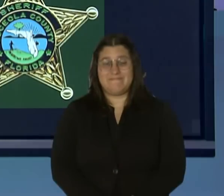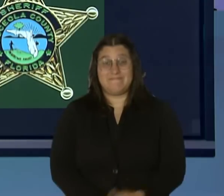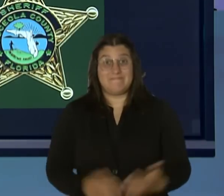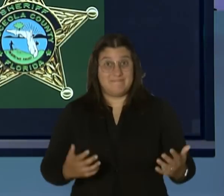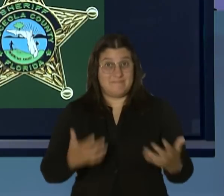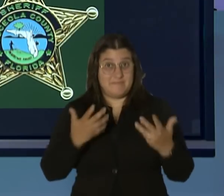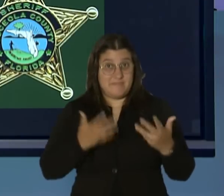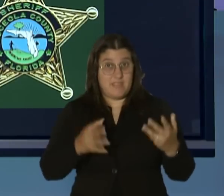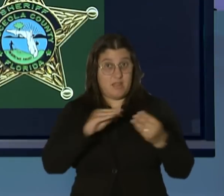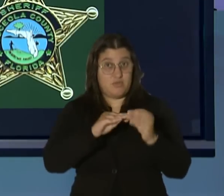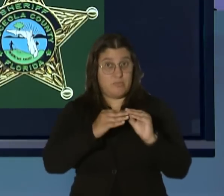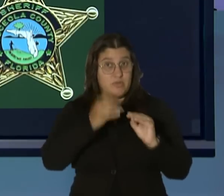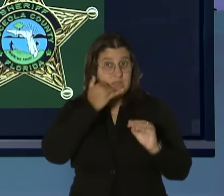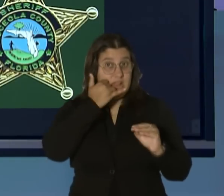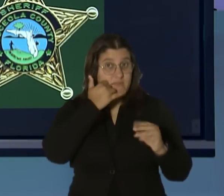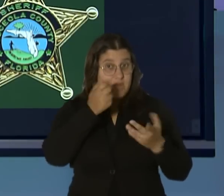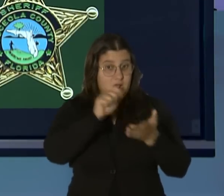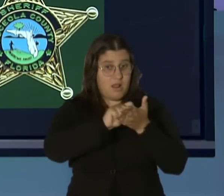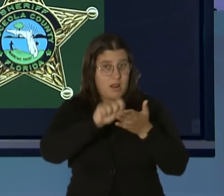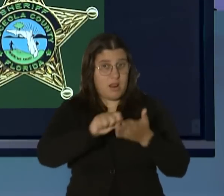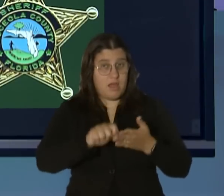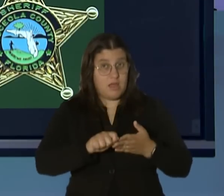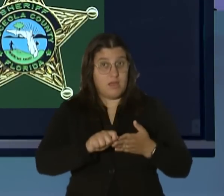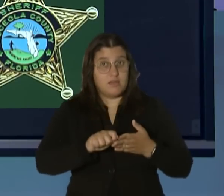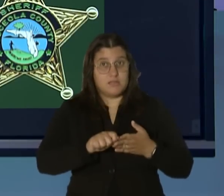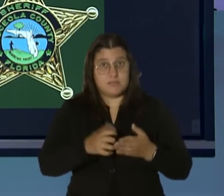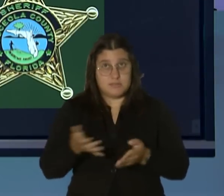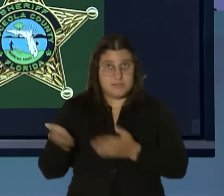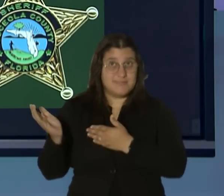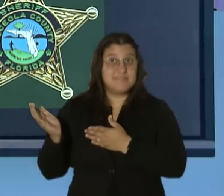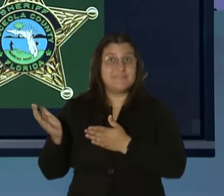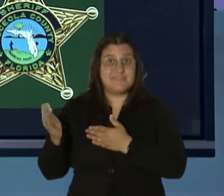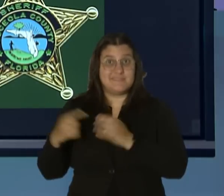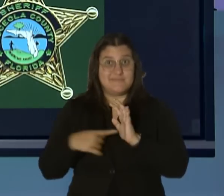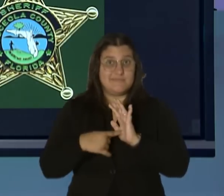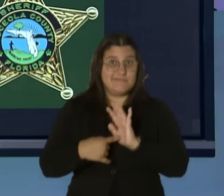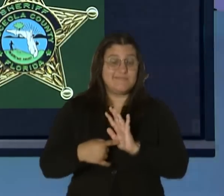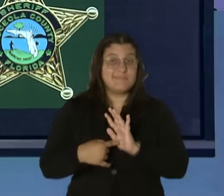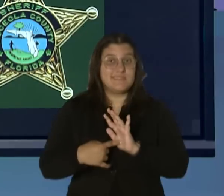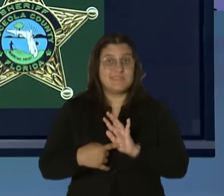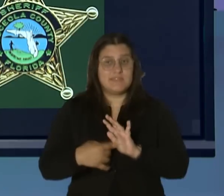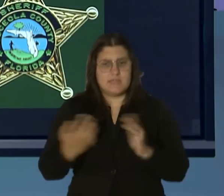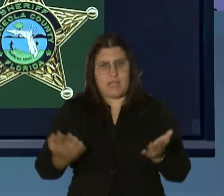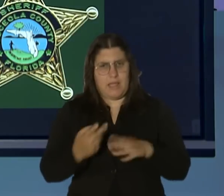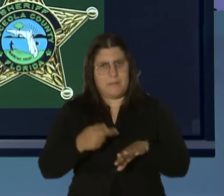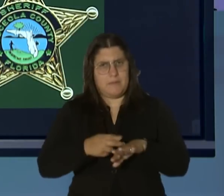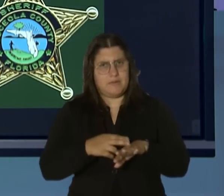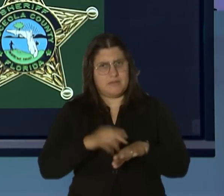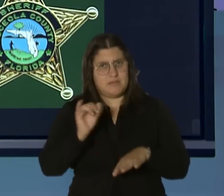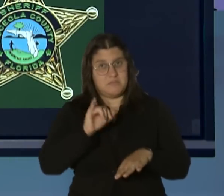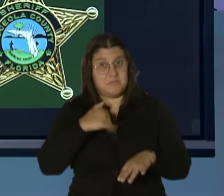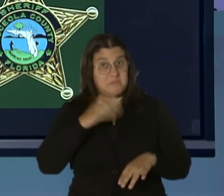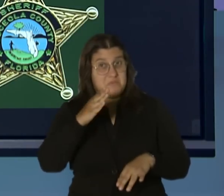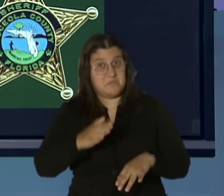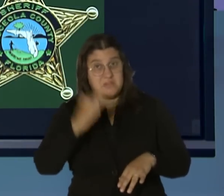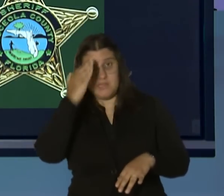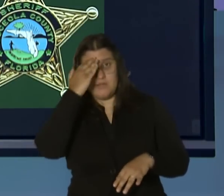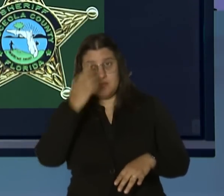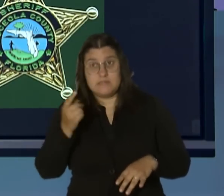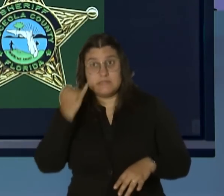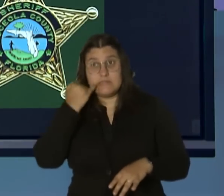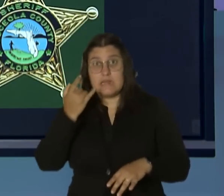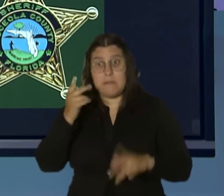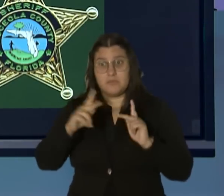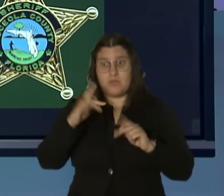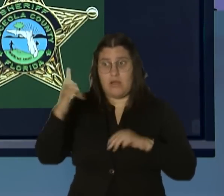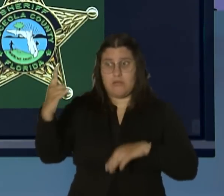Anotaron los números telefónicos del sheriff Marcos López allá en el County de Oceola. Aquí en Puerto Rico también, usted nunca sabe si esta persona vieja para